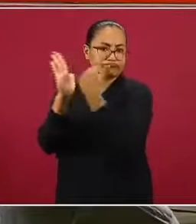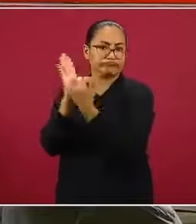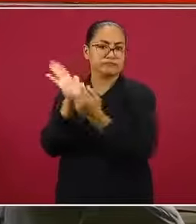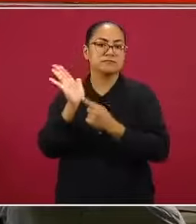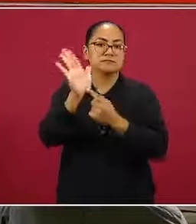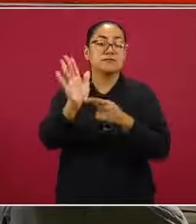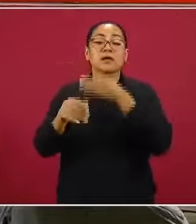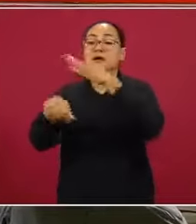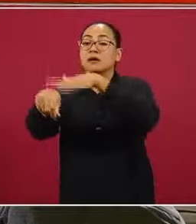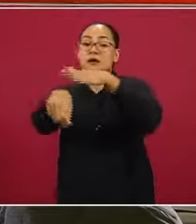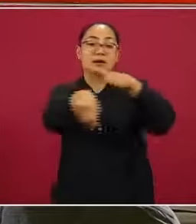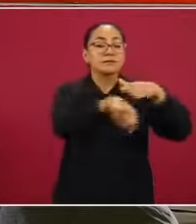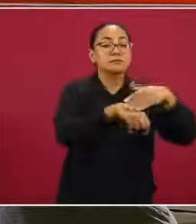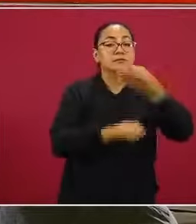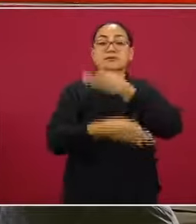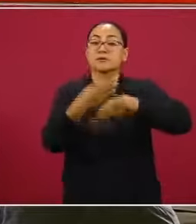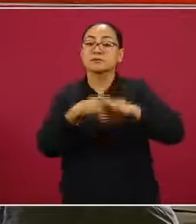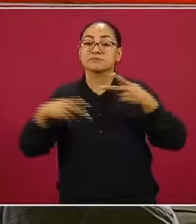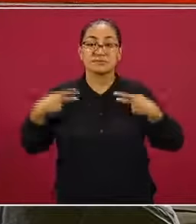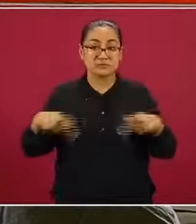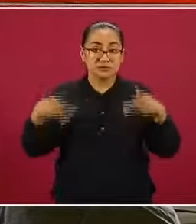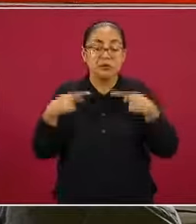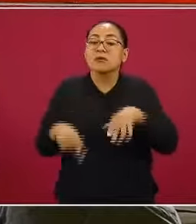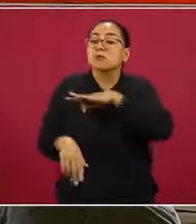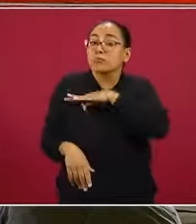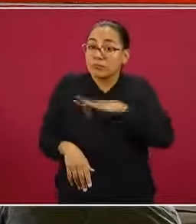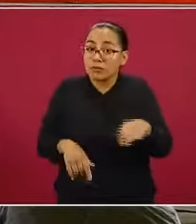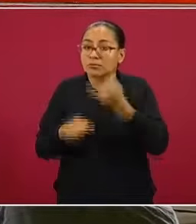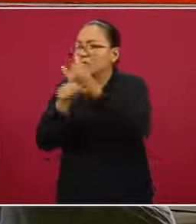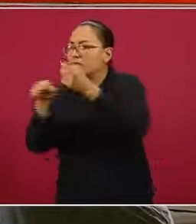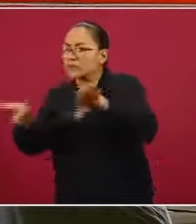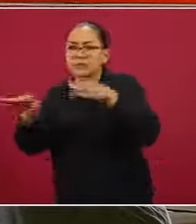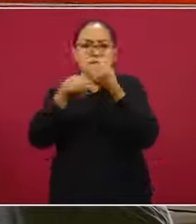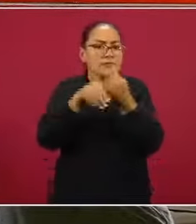hermoso país podamos contar con una información